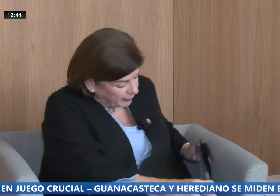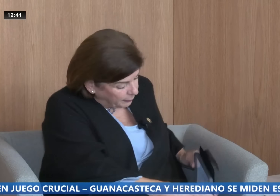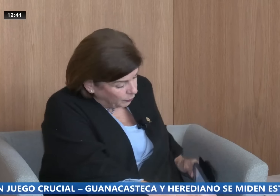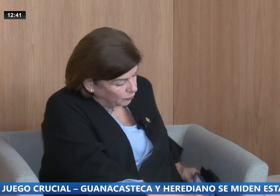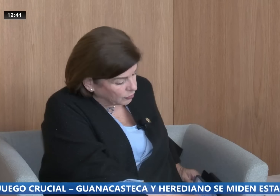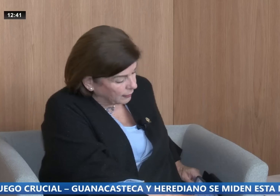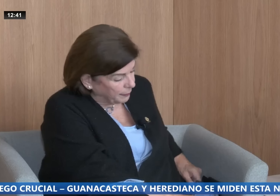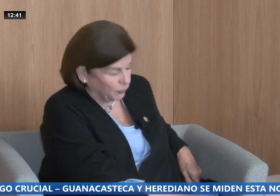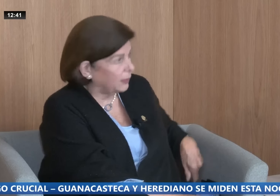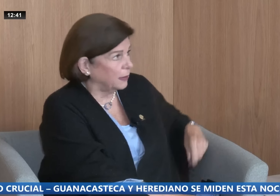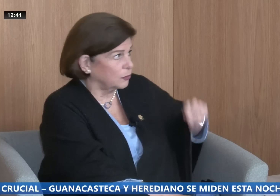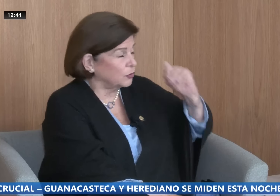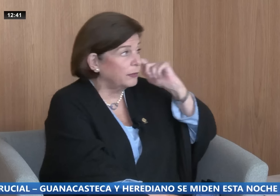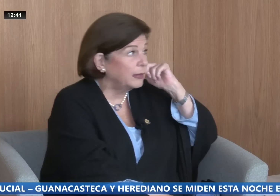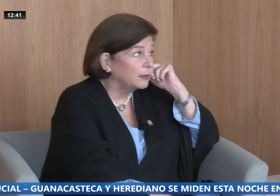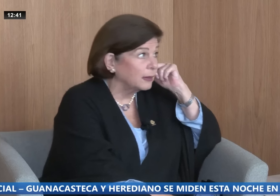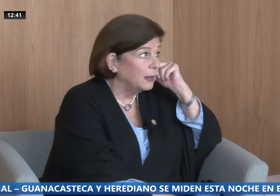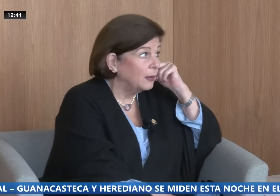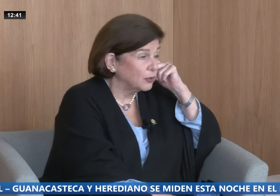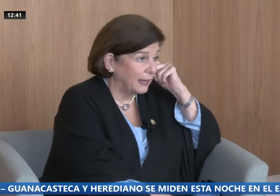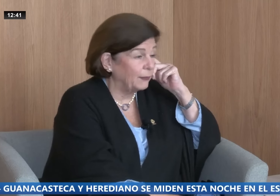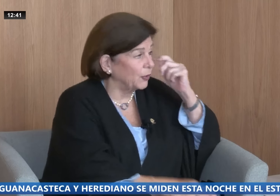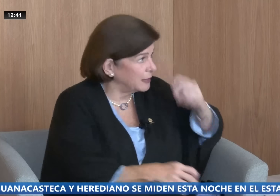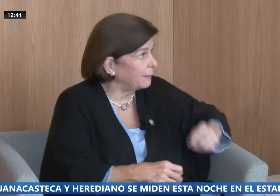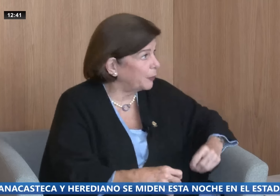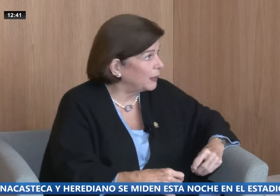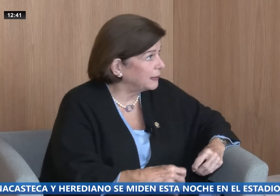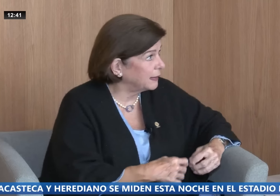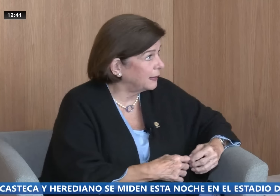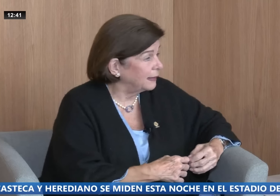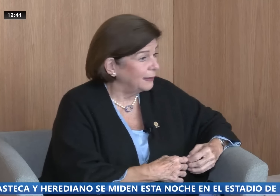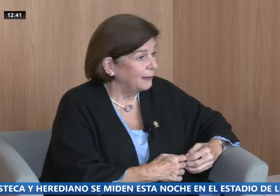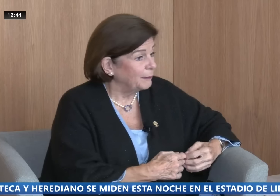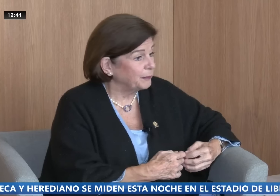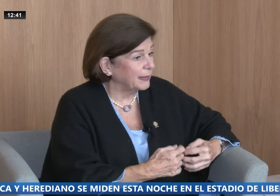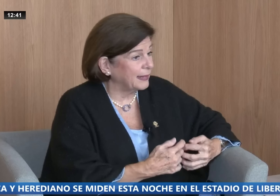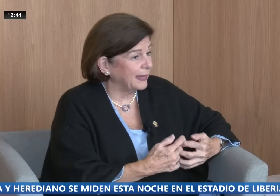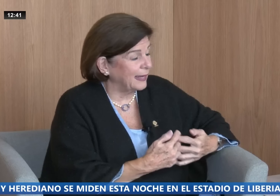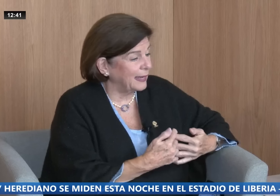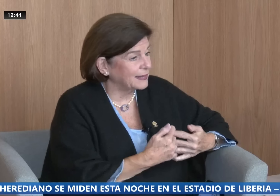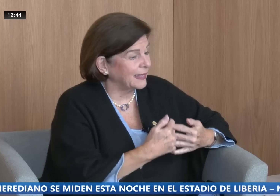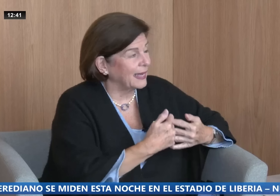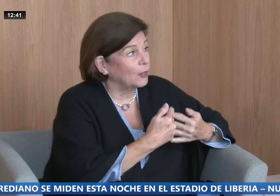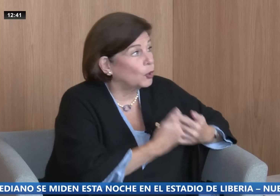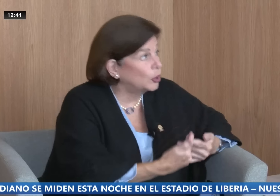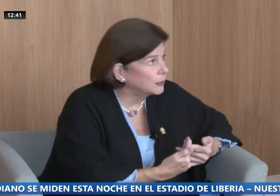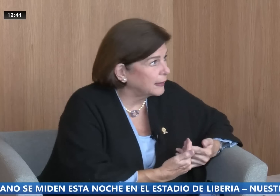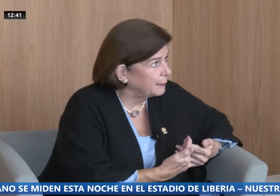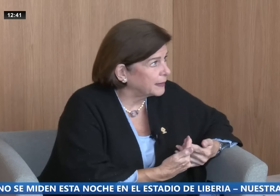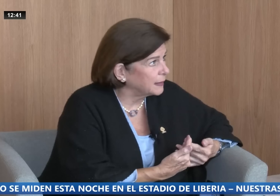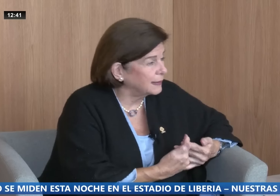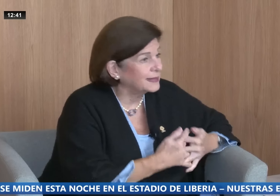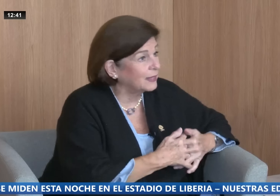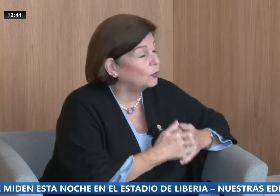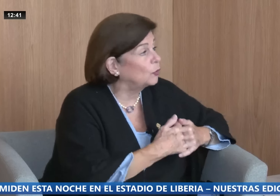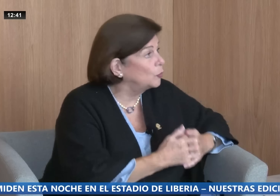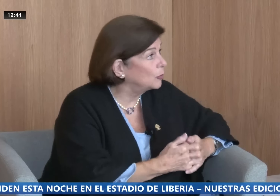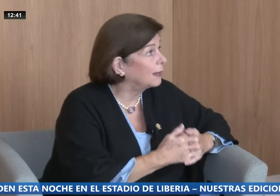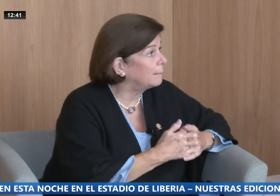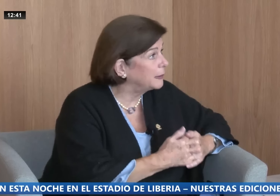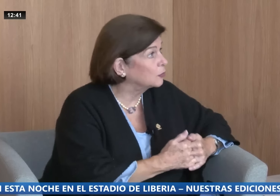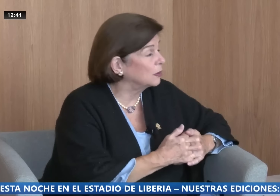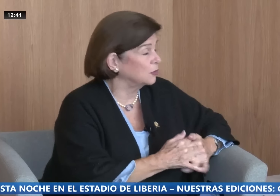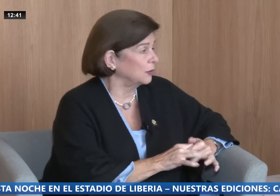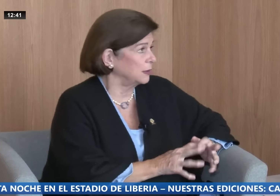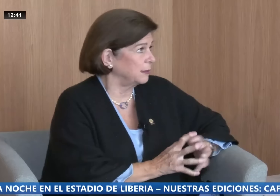qué pena por don Óscar, pero hey, eso no se vale. O sea, la violencia política que ejercen en contra del presidente es algo